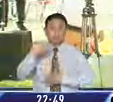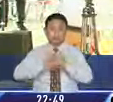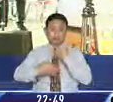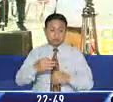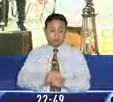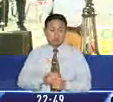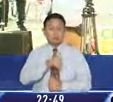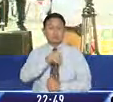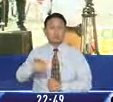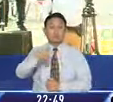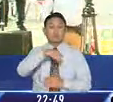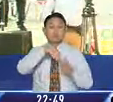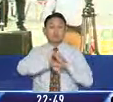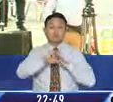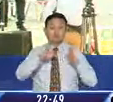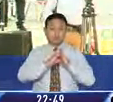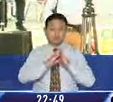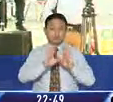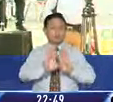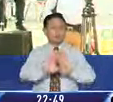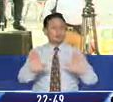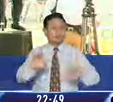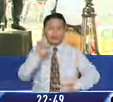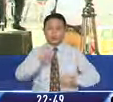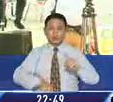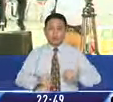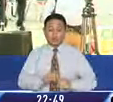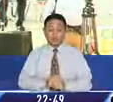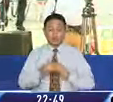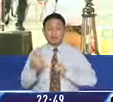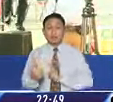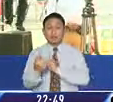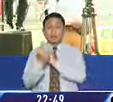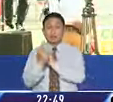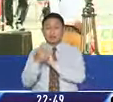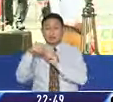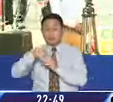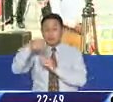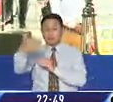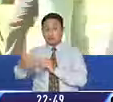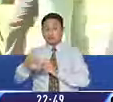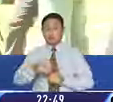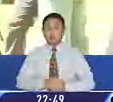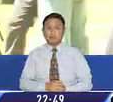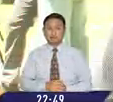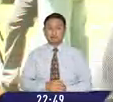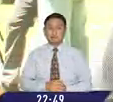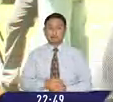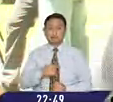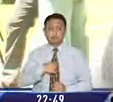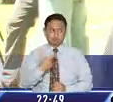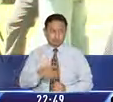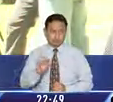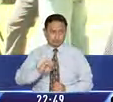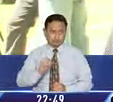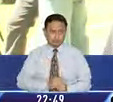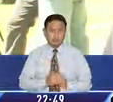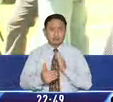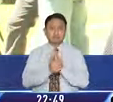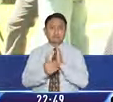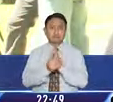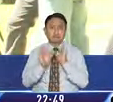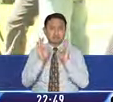es prohibido ingresar al domicilio de la persona. Entonces las entrevistas tienen que ser 100% fuera del hogar. Sí, estamos listos, hemos tenido una buena